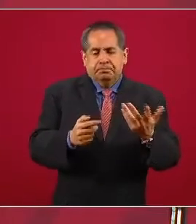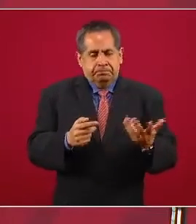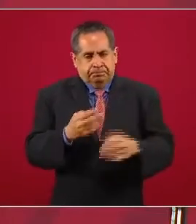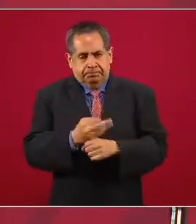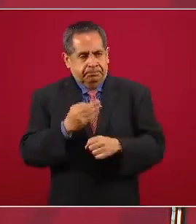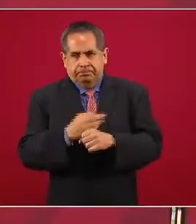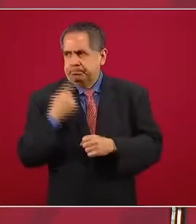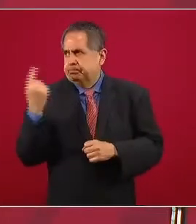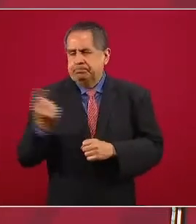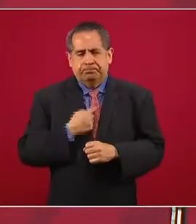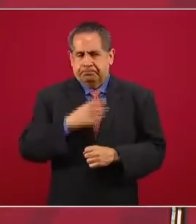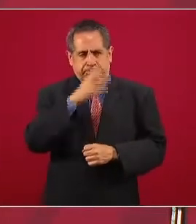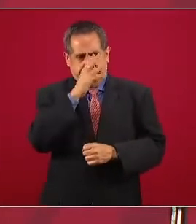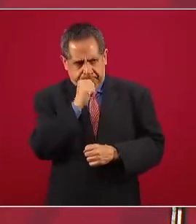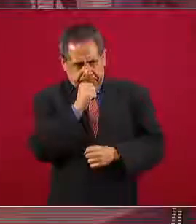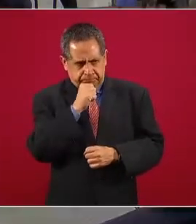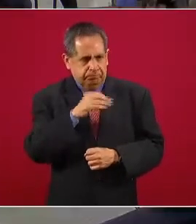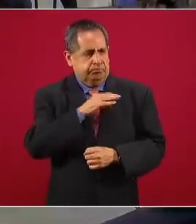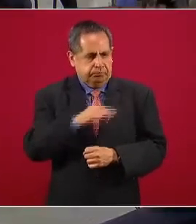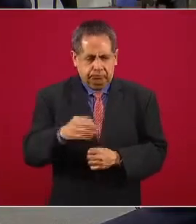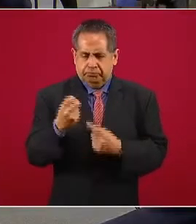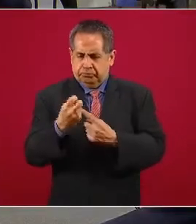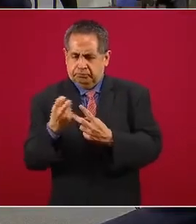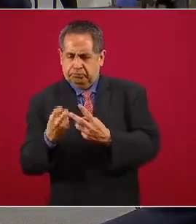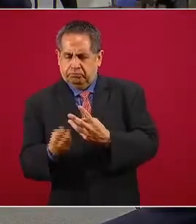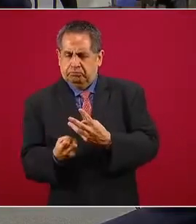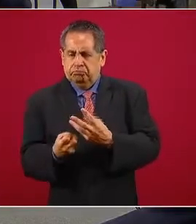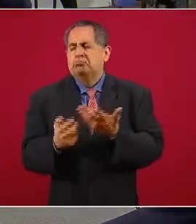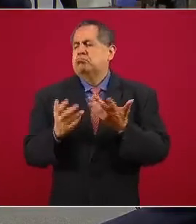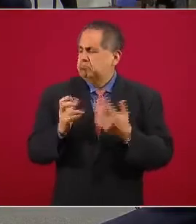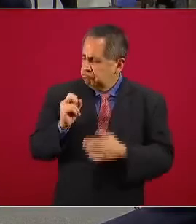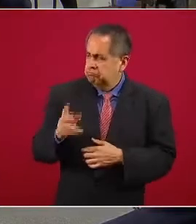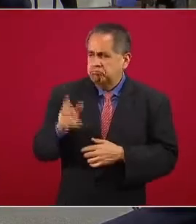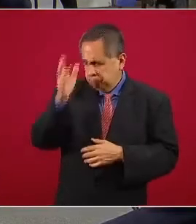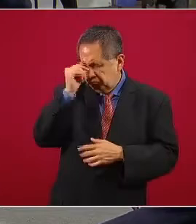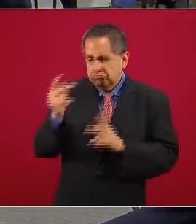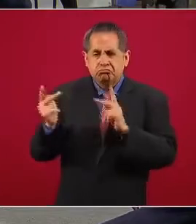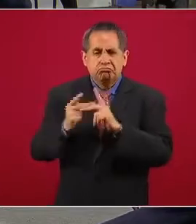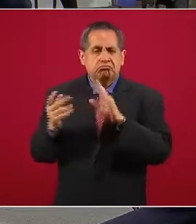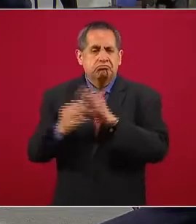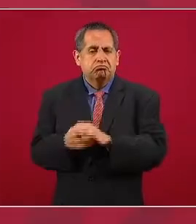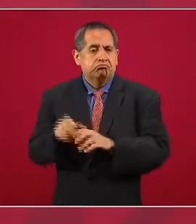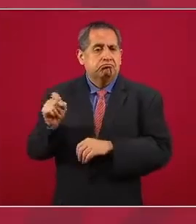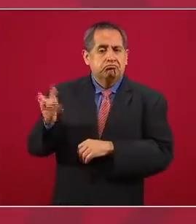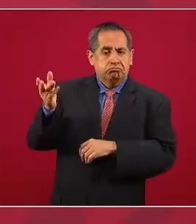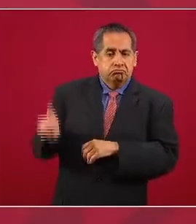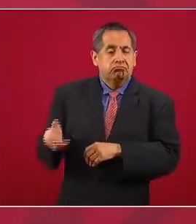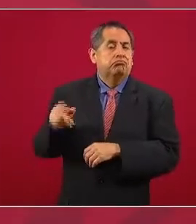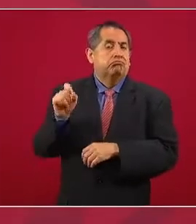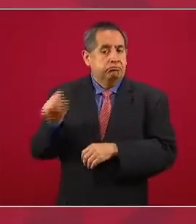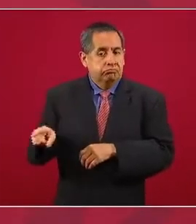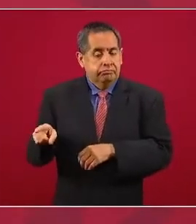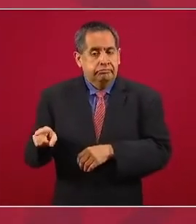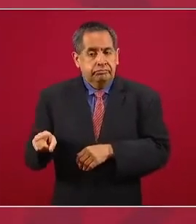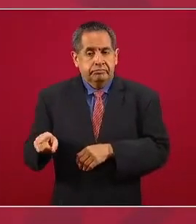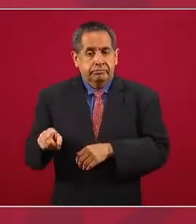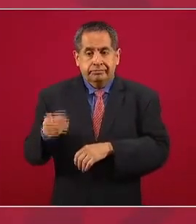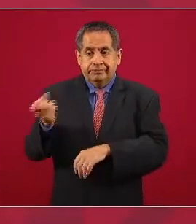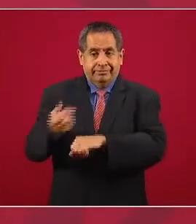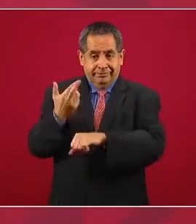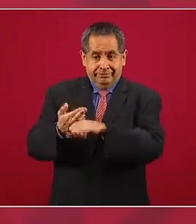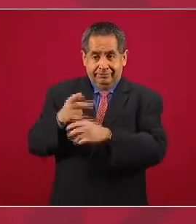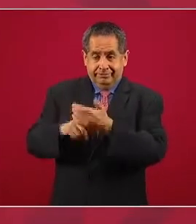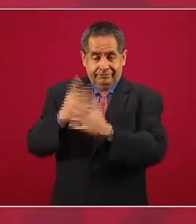puede en las condiciones en las que estamos, y encontramos definitivamente algo que, como anuncia nuestro